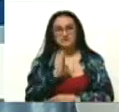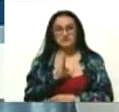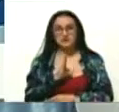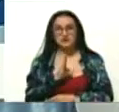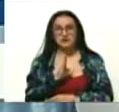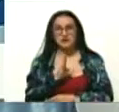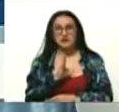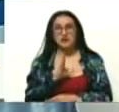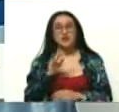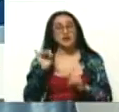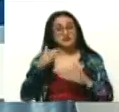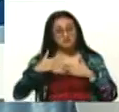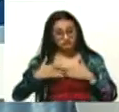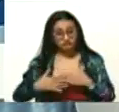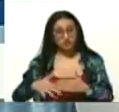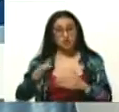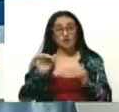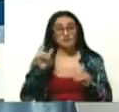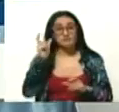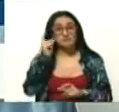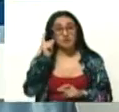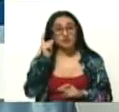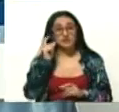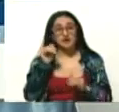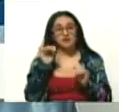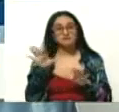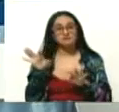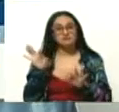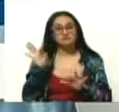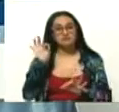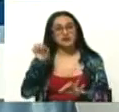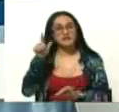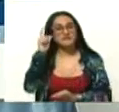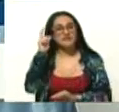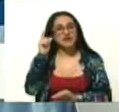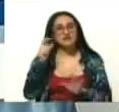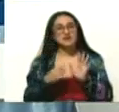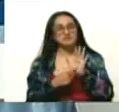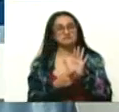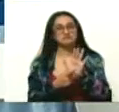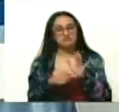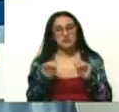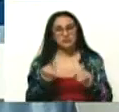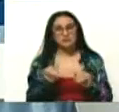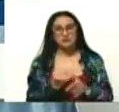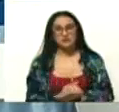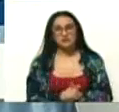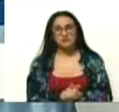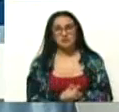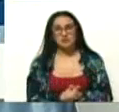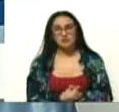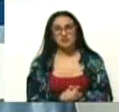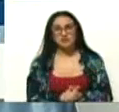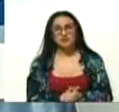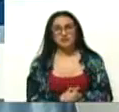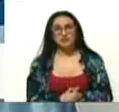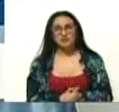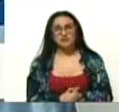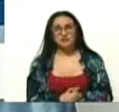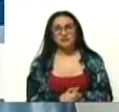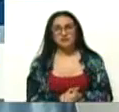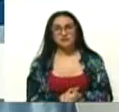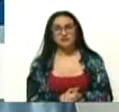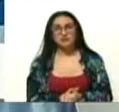de allí, pues, se tomó esta fecha como referente para ello. En tal sentido, yo